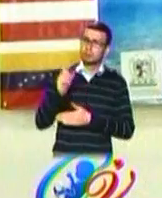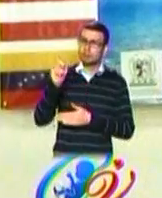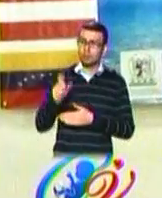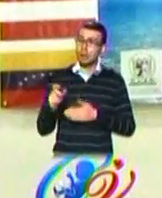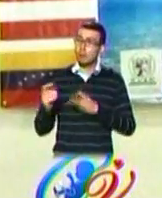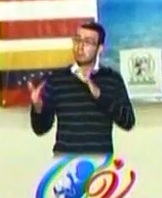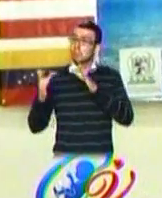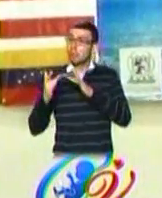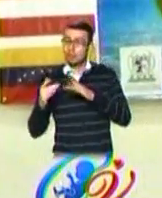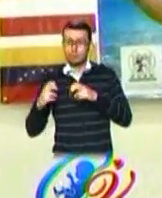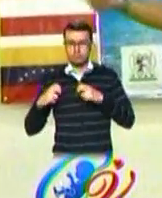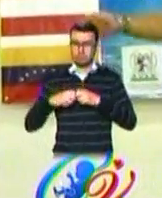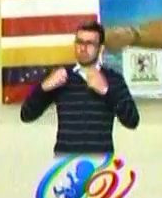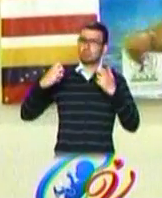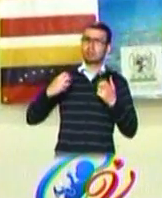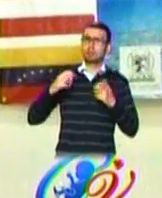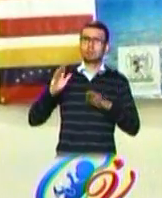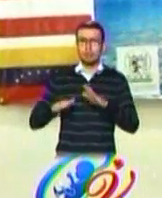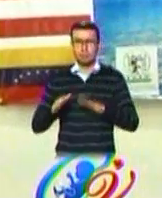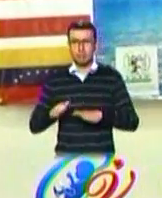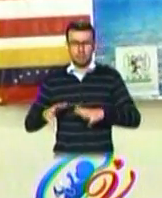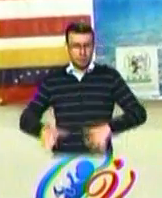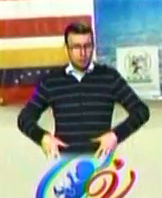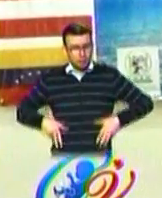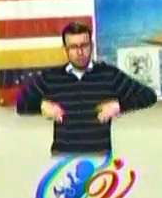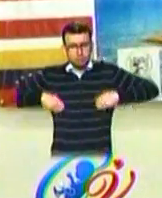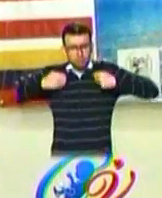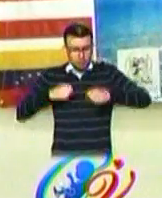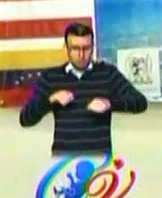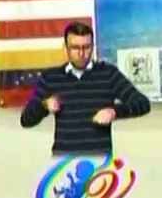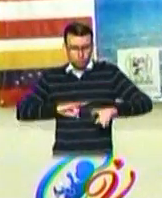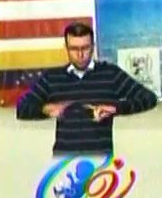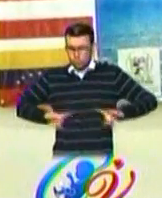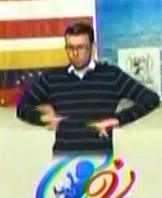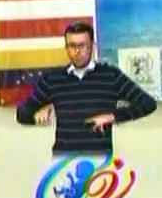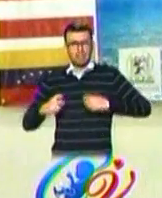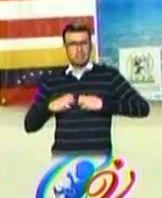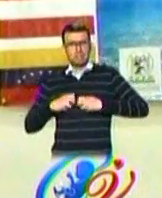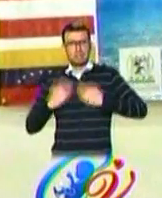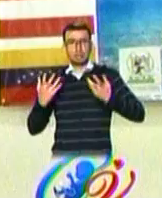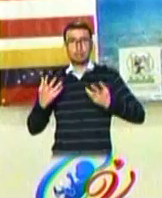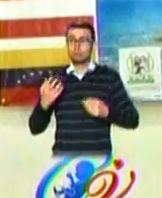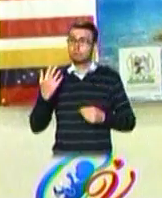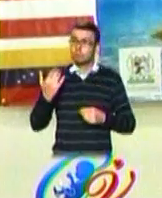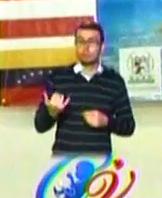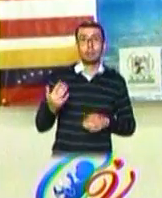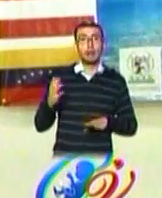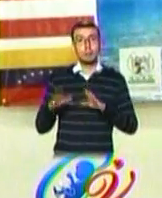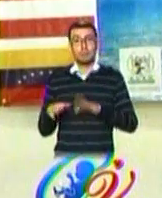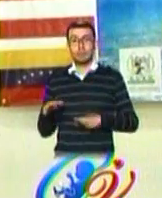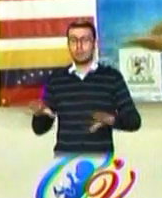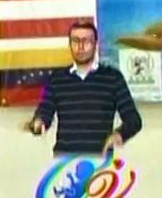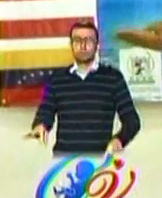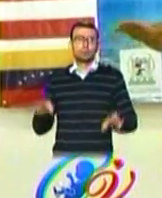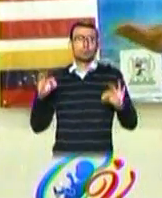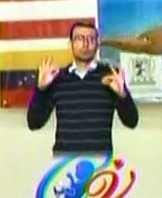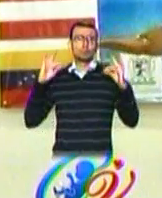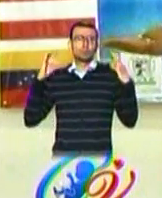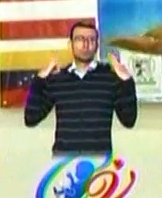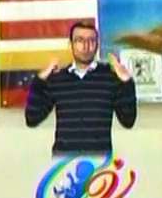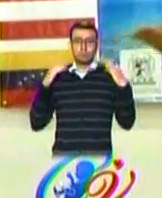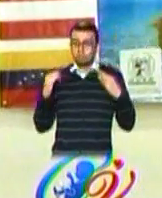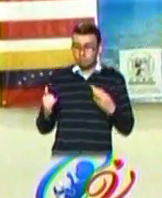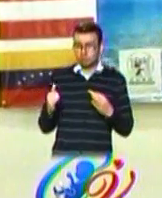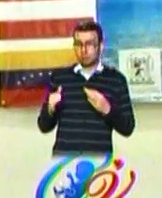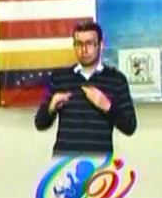quito una ropa de licra y boto chispas, duermo en una sábana que tiene componentes de fibras